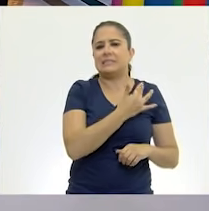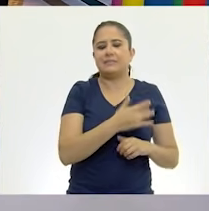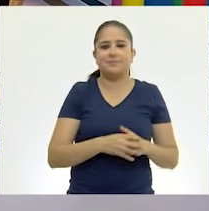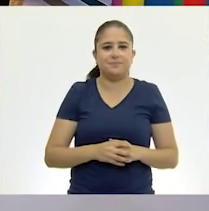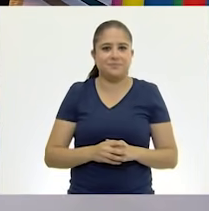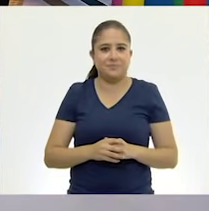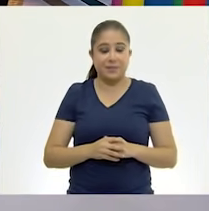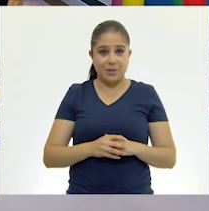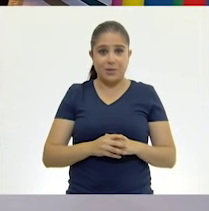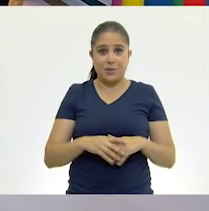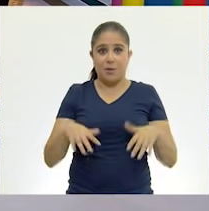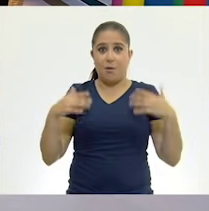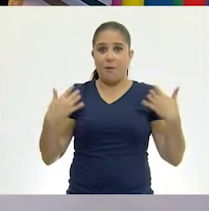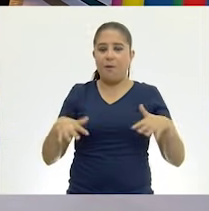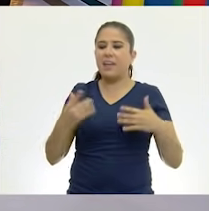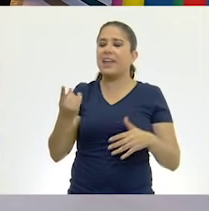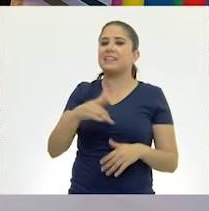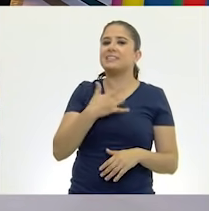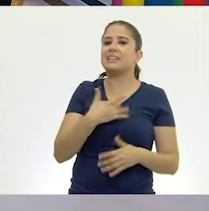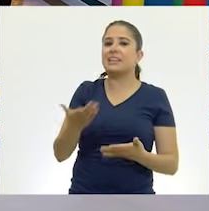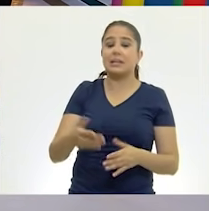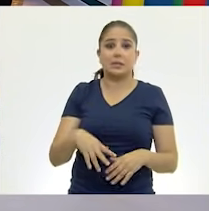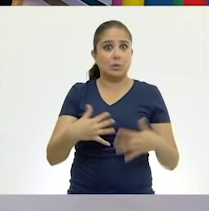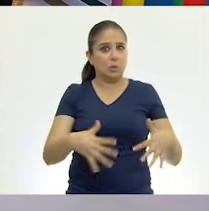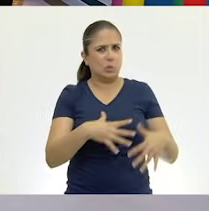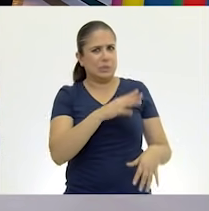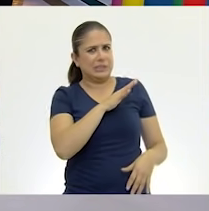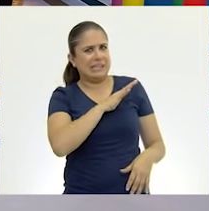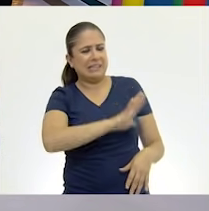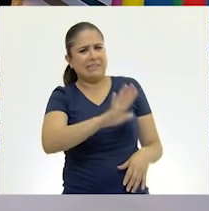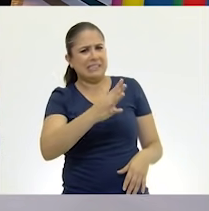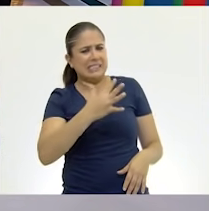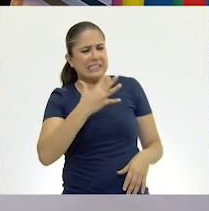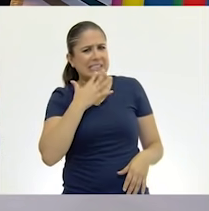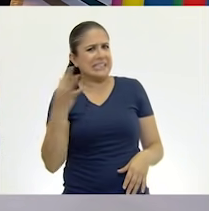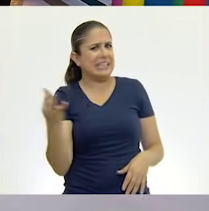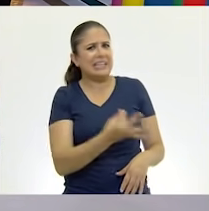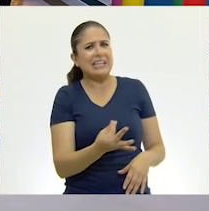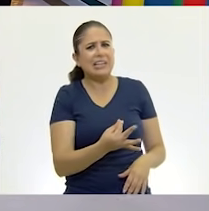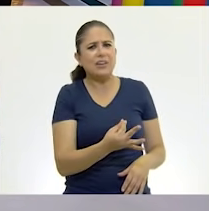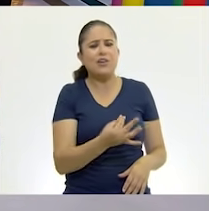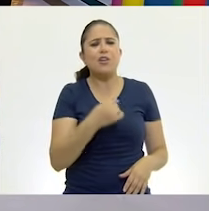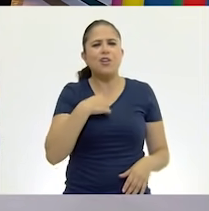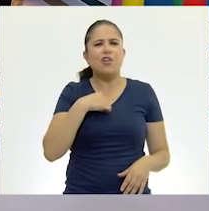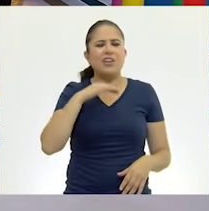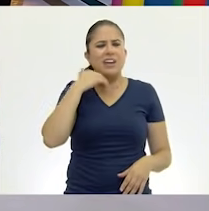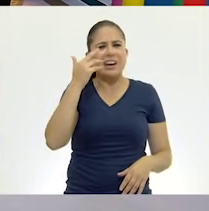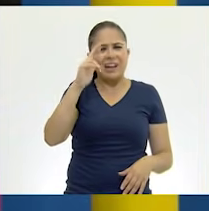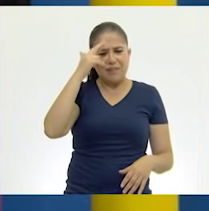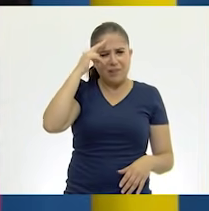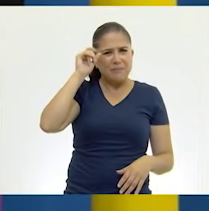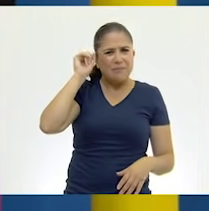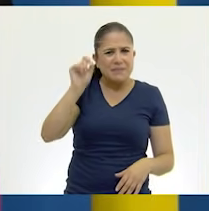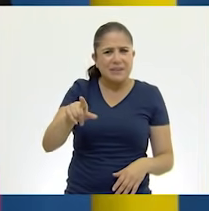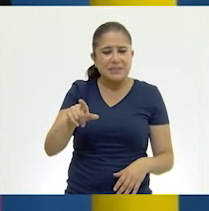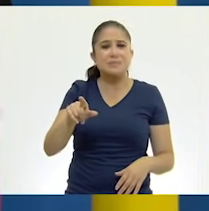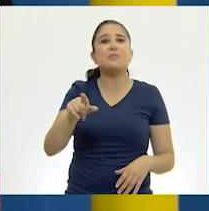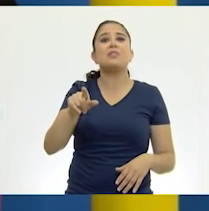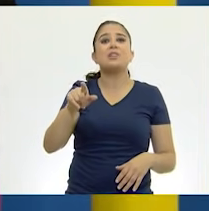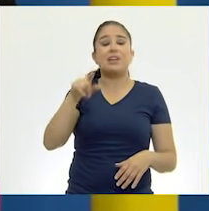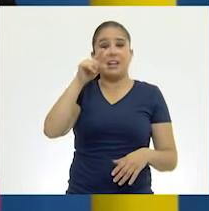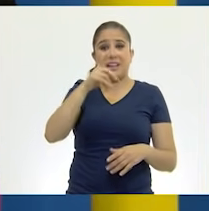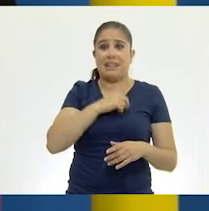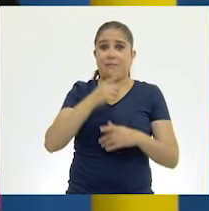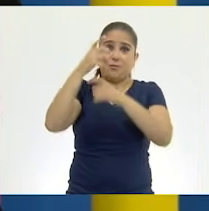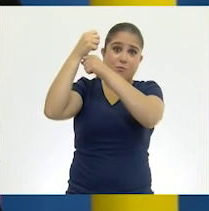¿Qué les pareció? ¡Increíble, sí, maestra! ¡Qué rico! ¡Yo me quiero colgar de una liana! Para colgarte de una